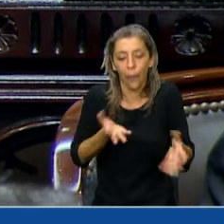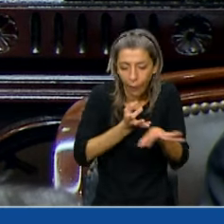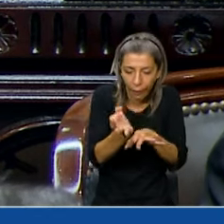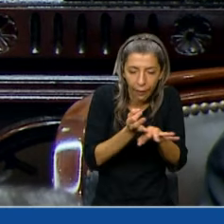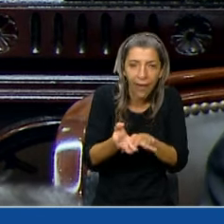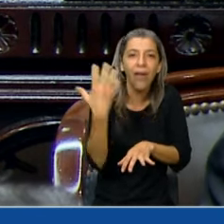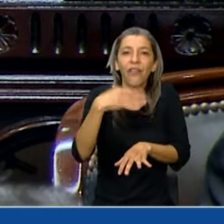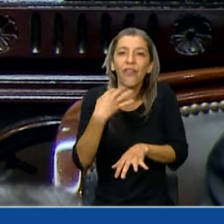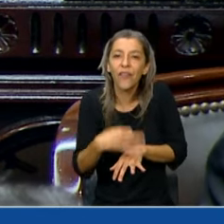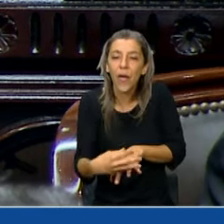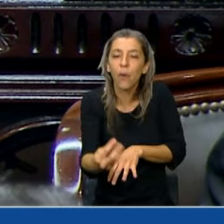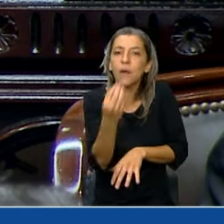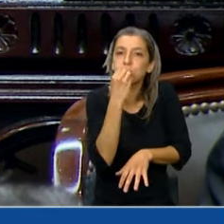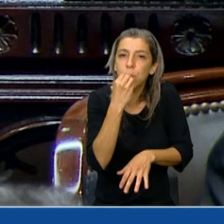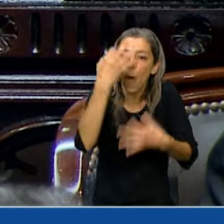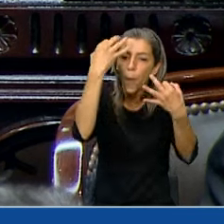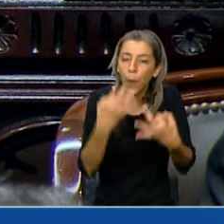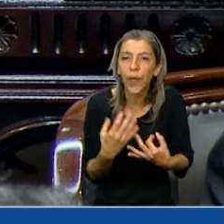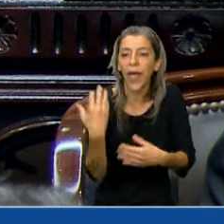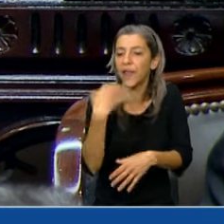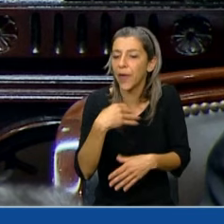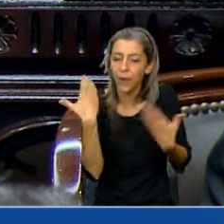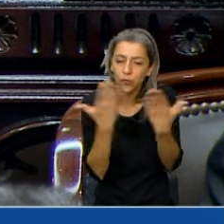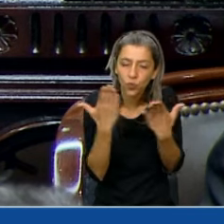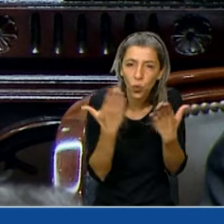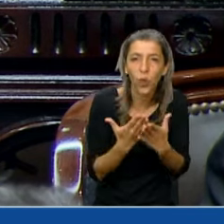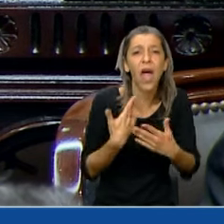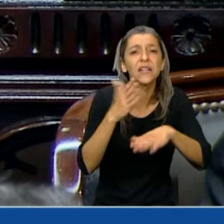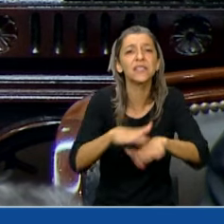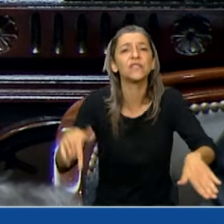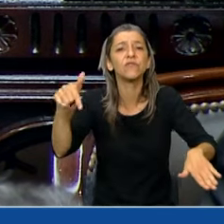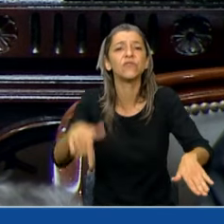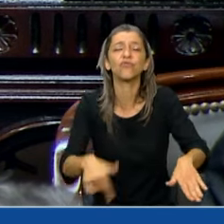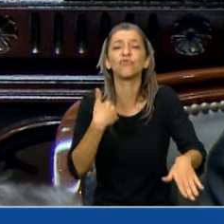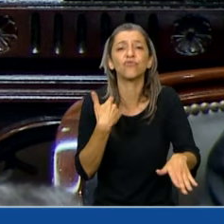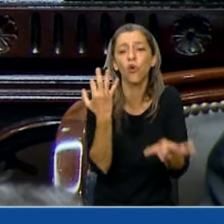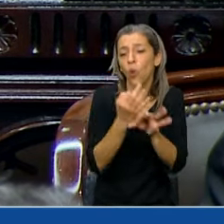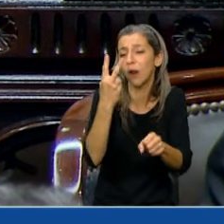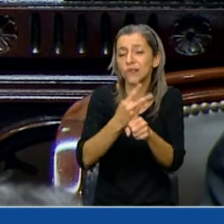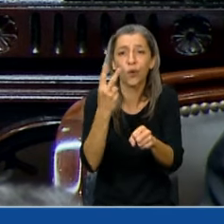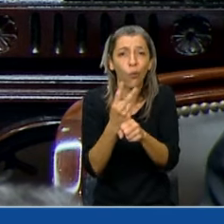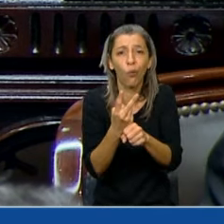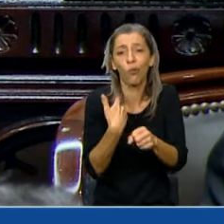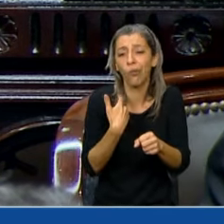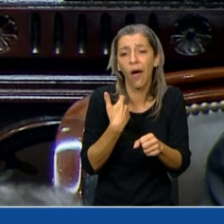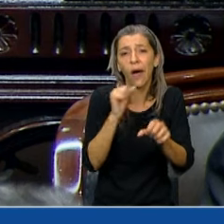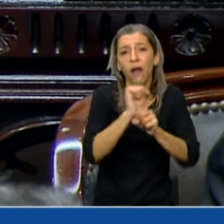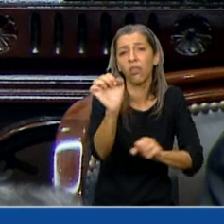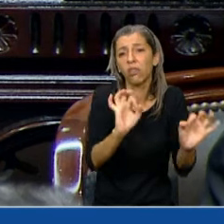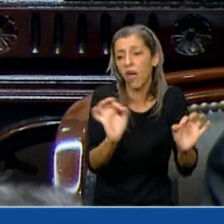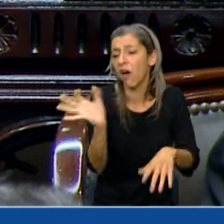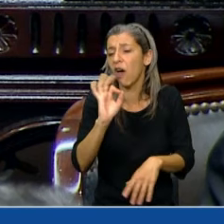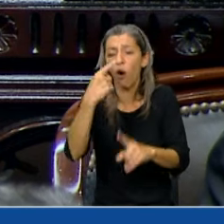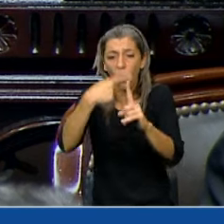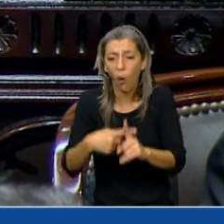gran parte de los chicos No termina la secundaria y los que muchos de los que terminan no comprenden lo que leen ni pueden hacer un cálculo matemático